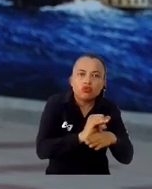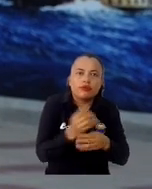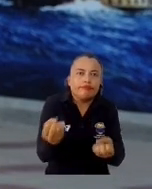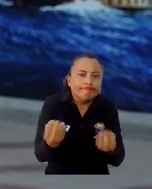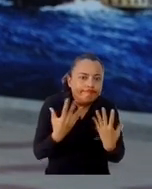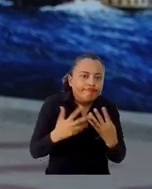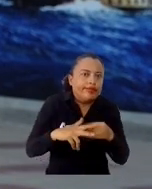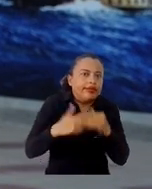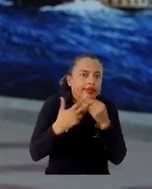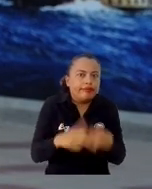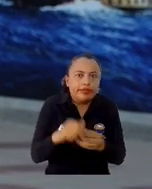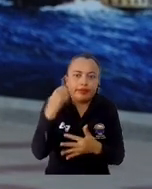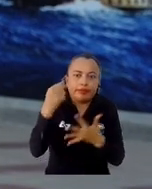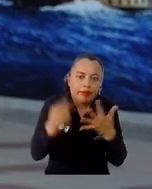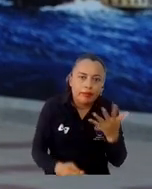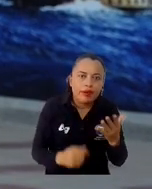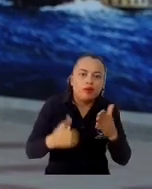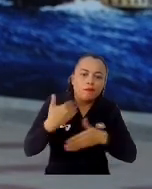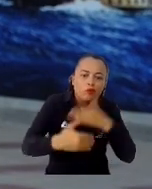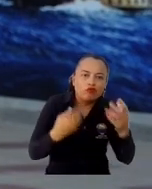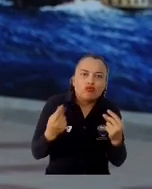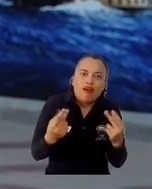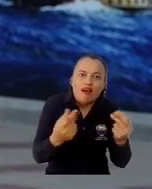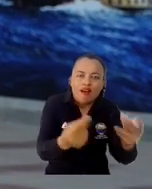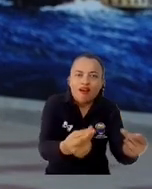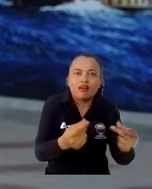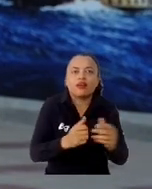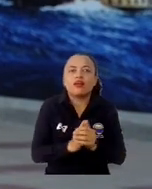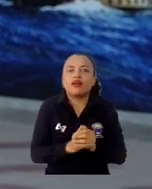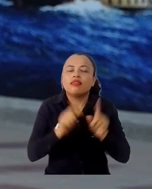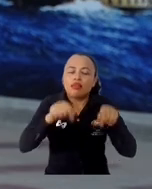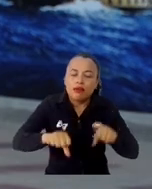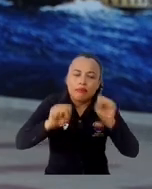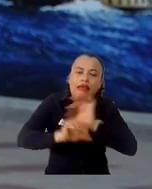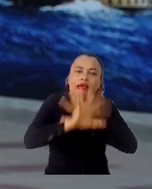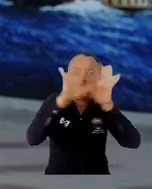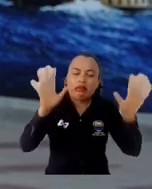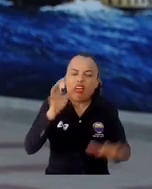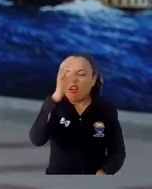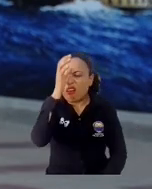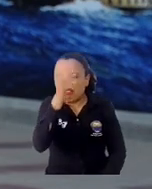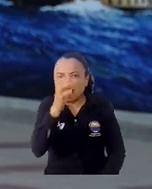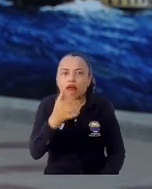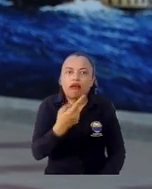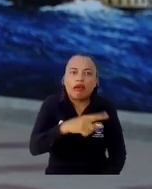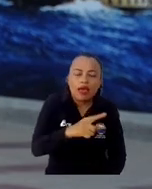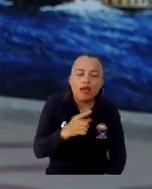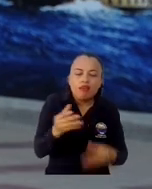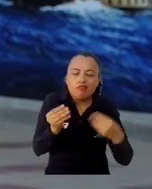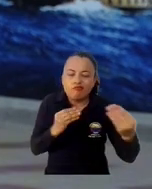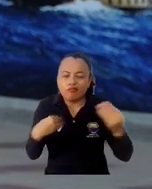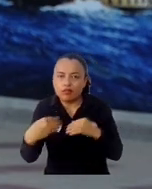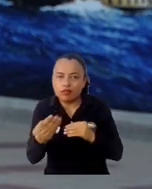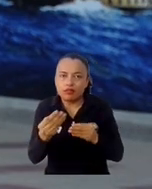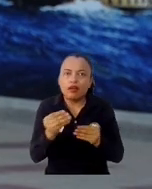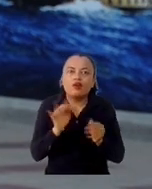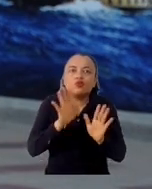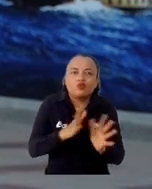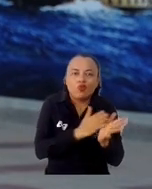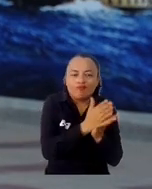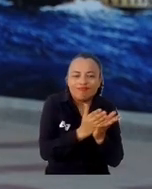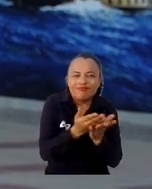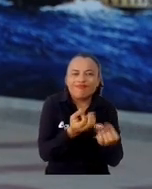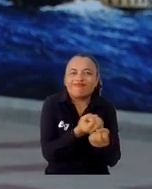con mayores herramientas, con unos procesos más ágiles, con unas claridades conceptuales para poder flexibilizar nuestra